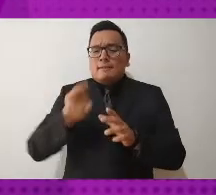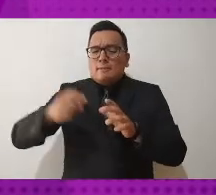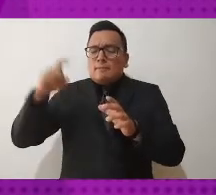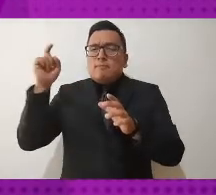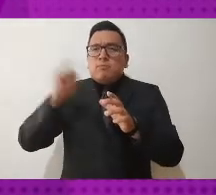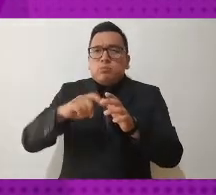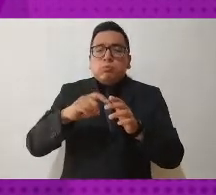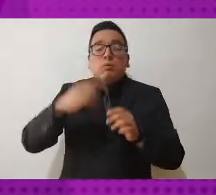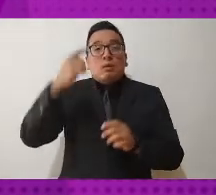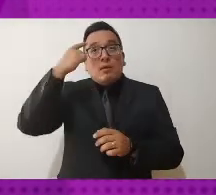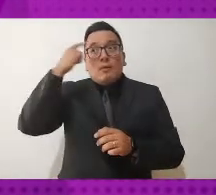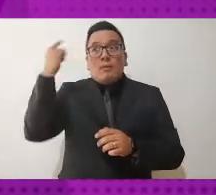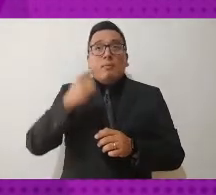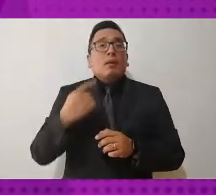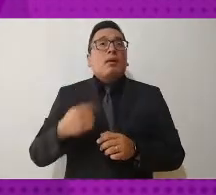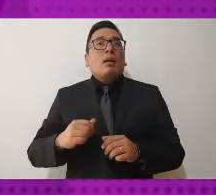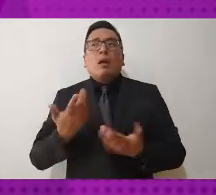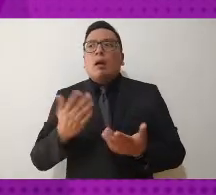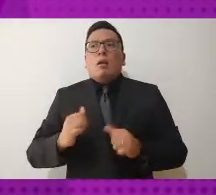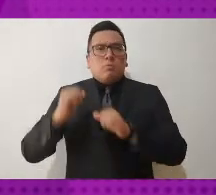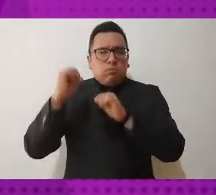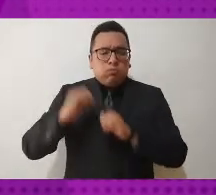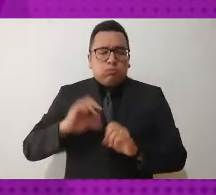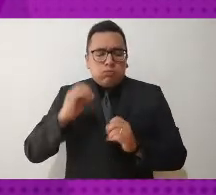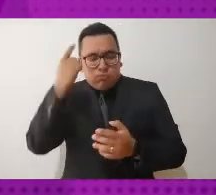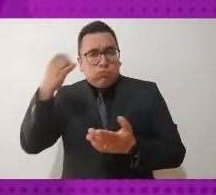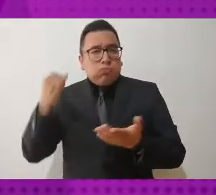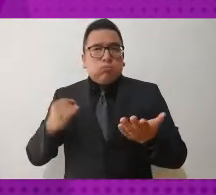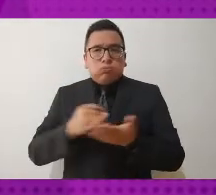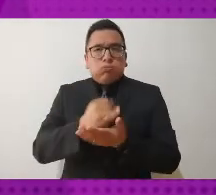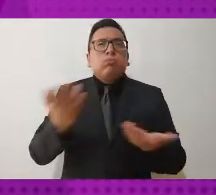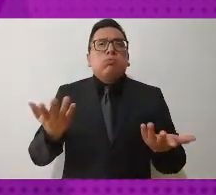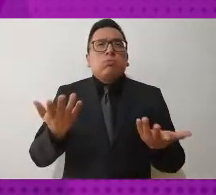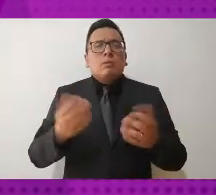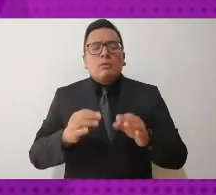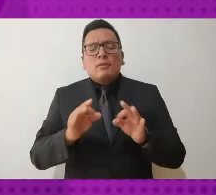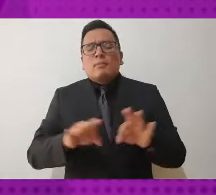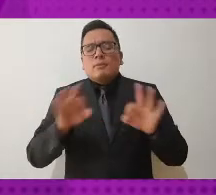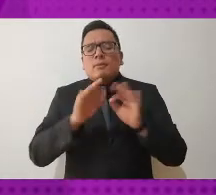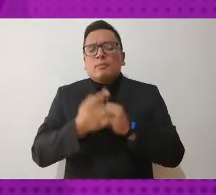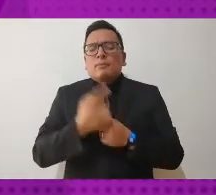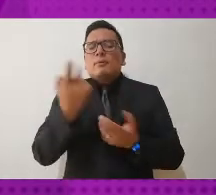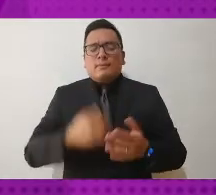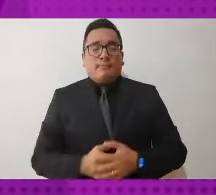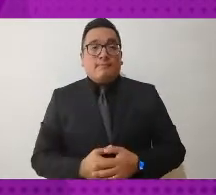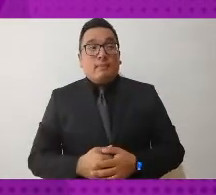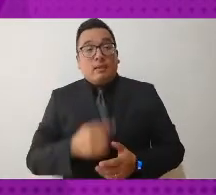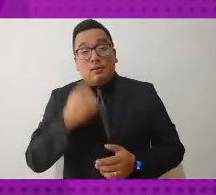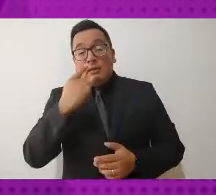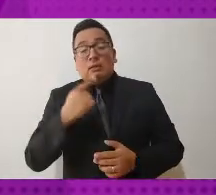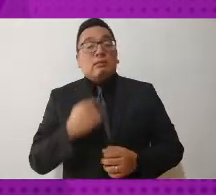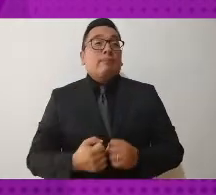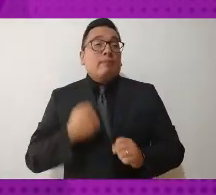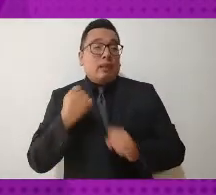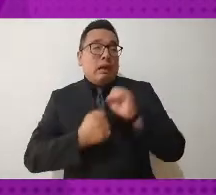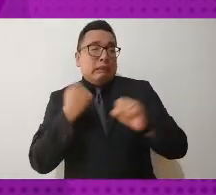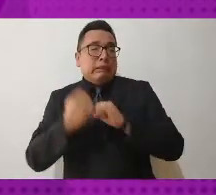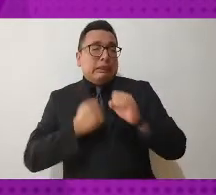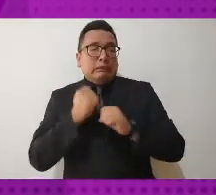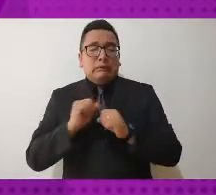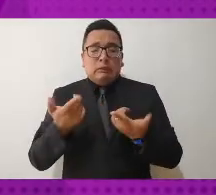políticas de los estados y bueno del país en general Pues mira al ser una de las poblaciones históricamente